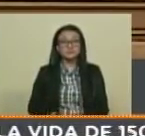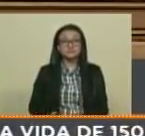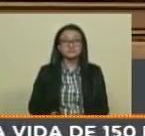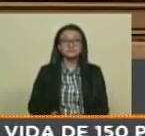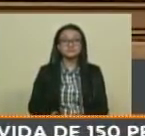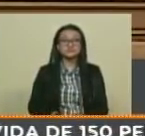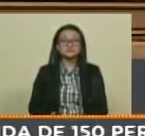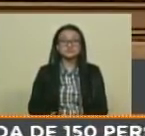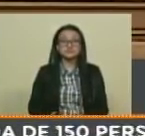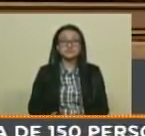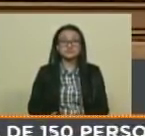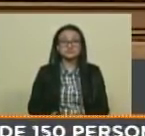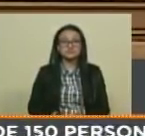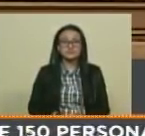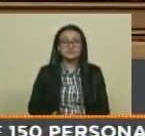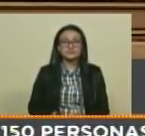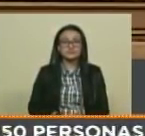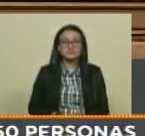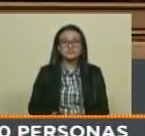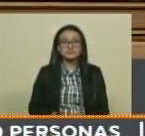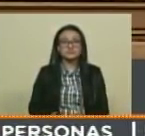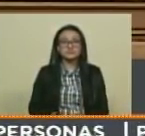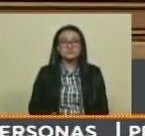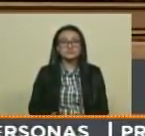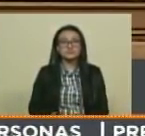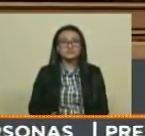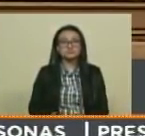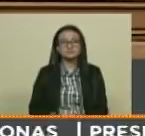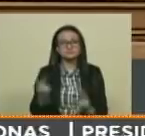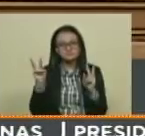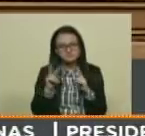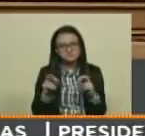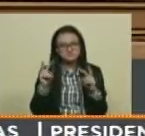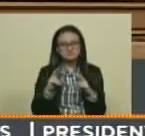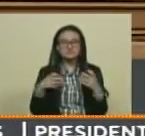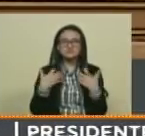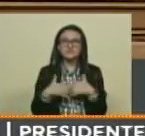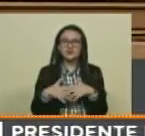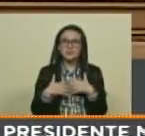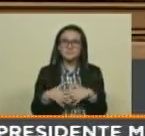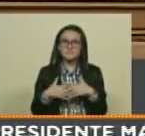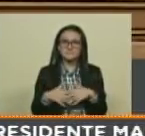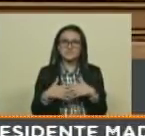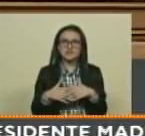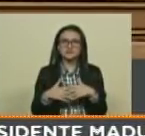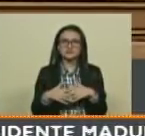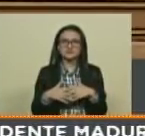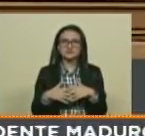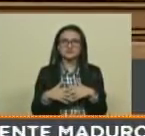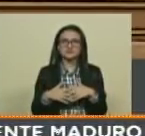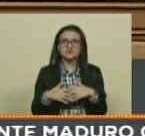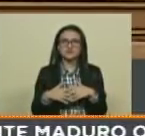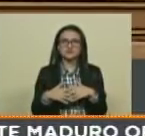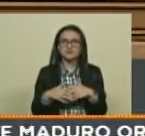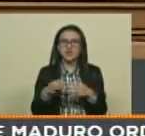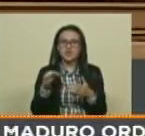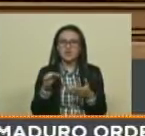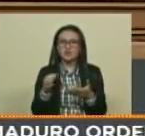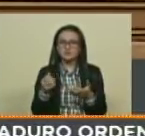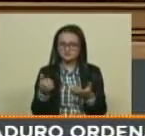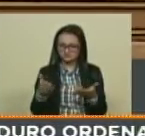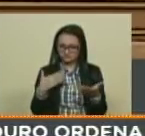Posteriormente, en varias fases se allanaron empresas con la documentación incautada, nos